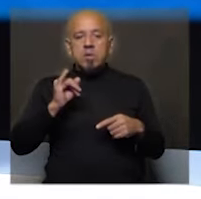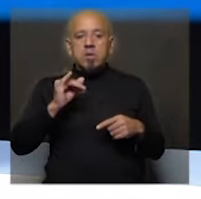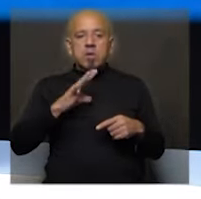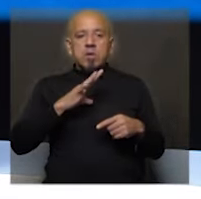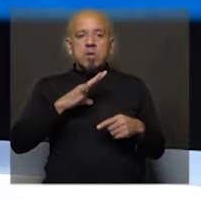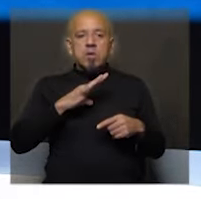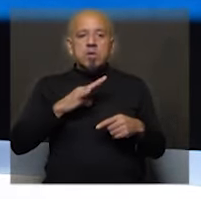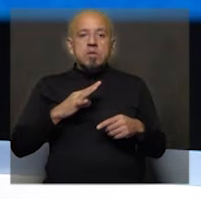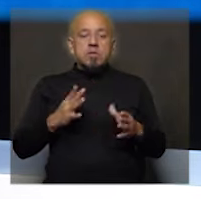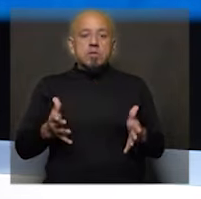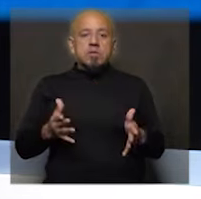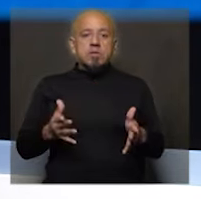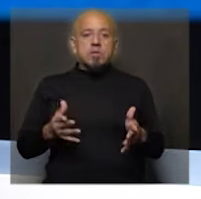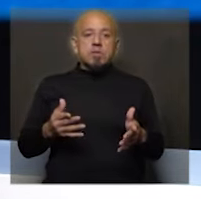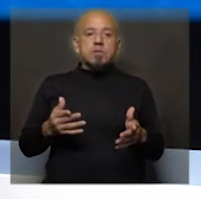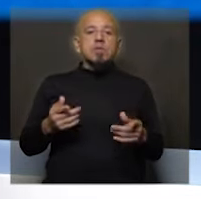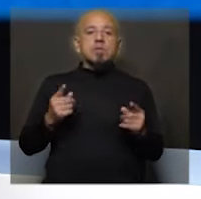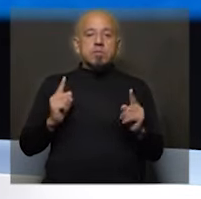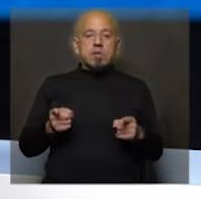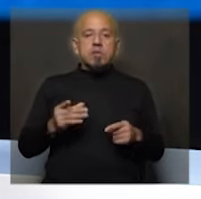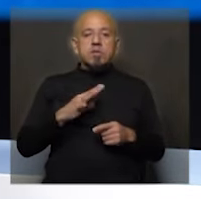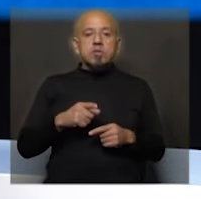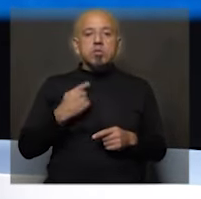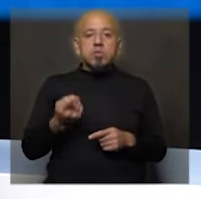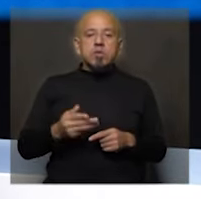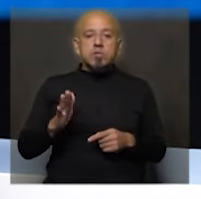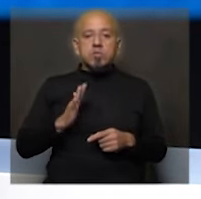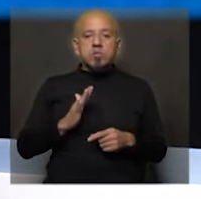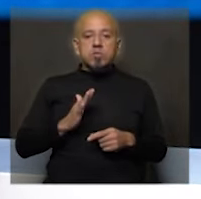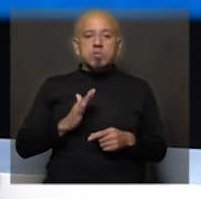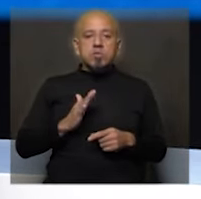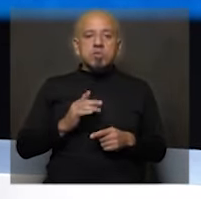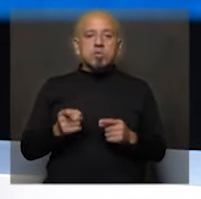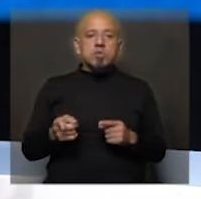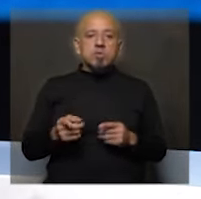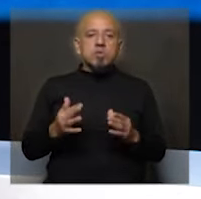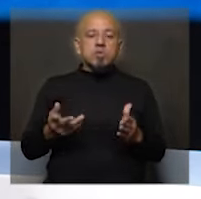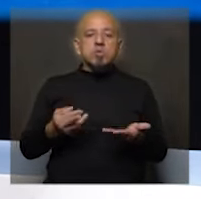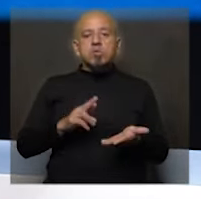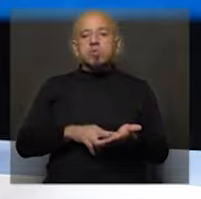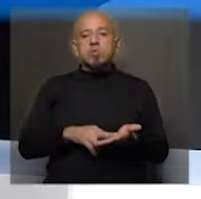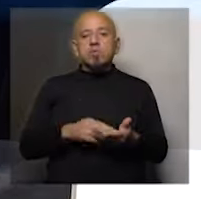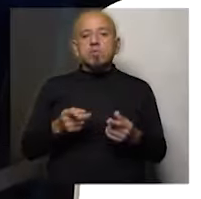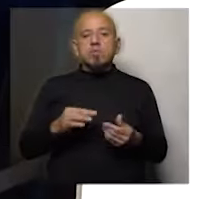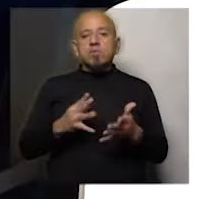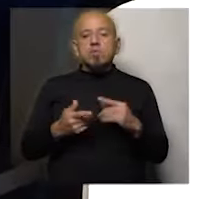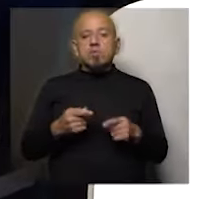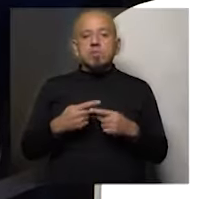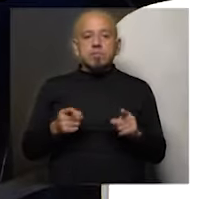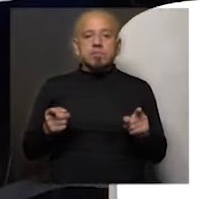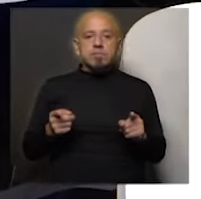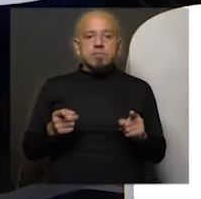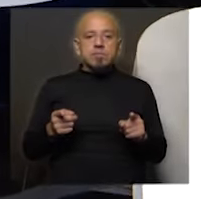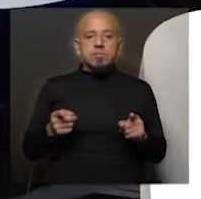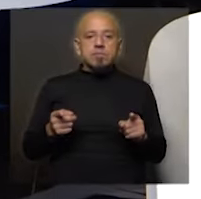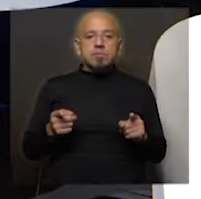pasando sino que este también hay otras mujeres que Quizás lo resolvieron de otra manera y no llegó al